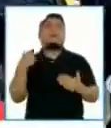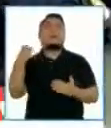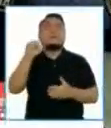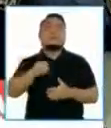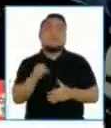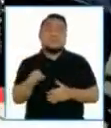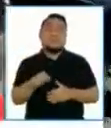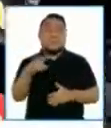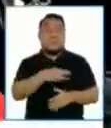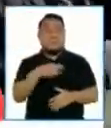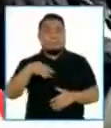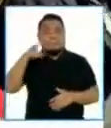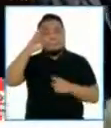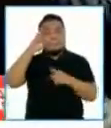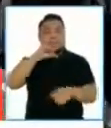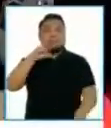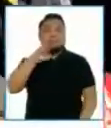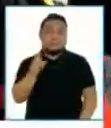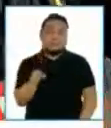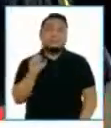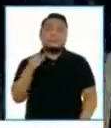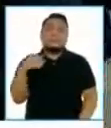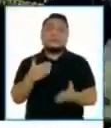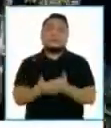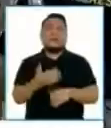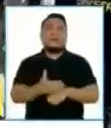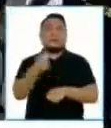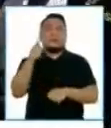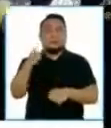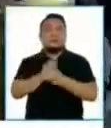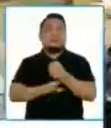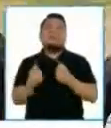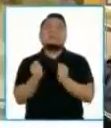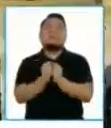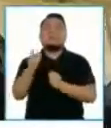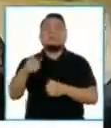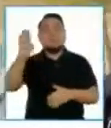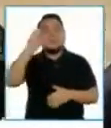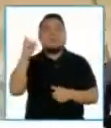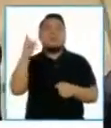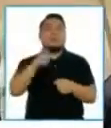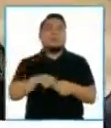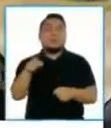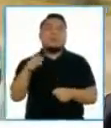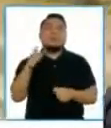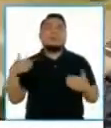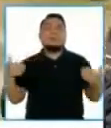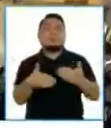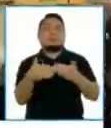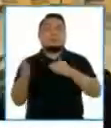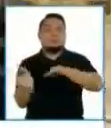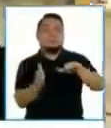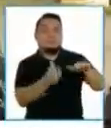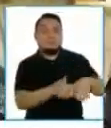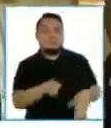Sur. El ministro del Interior, José Eliche, llegó a Ica para respaldar a los agentes que participaron en el desbloqueo de la